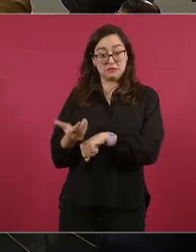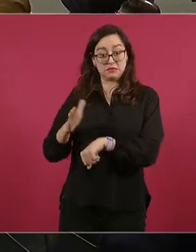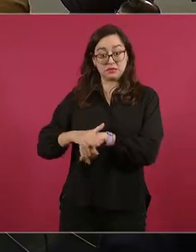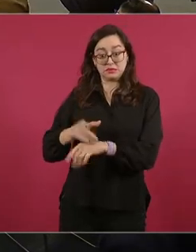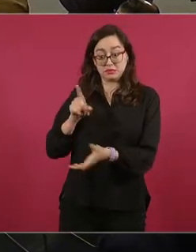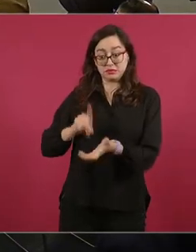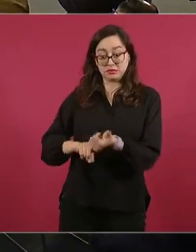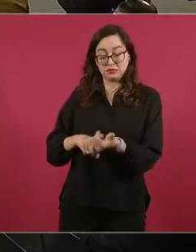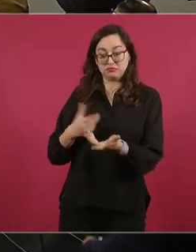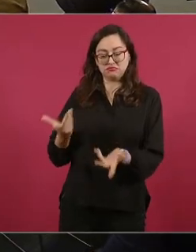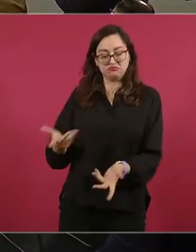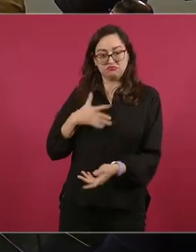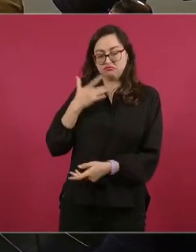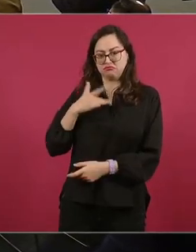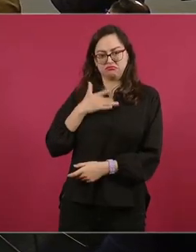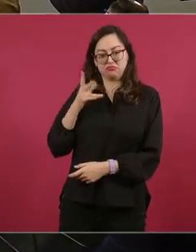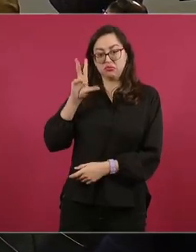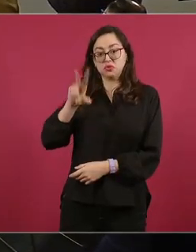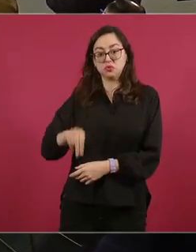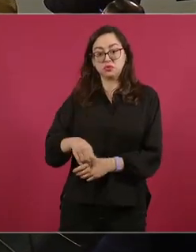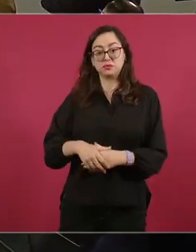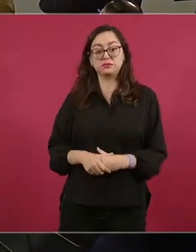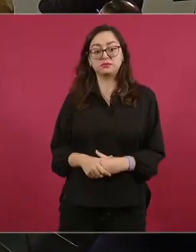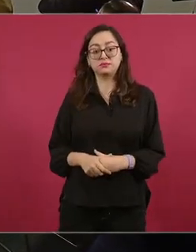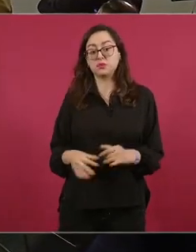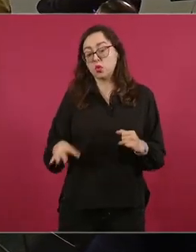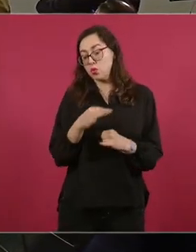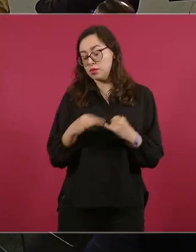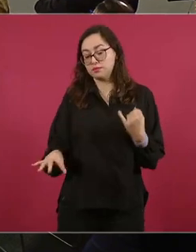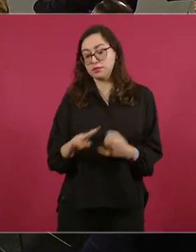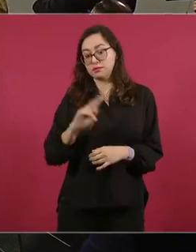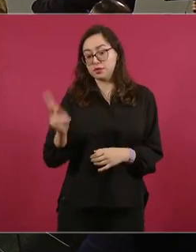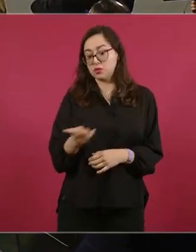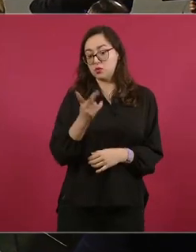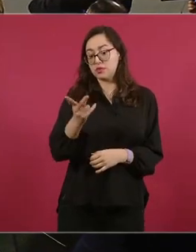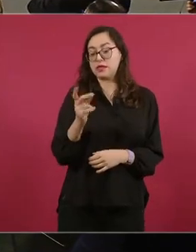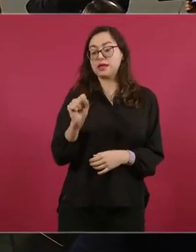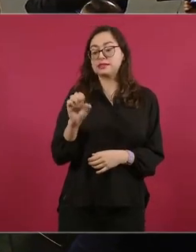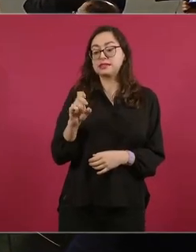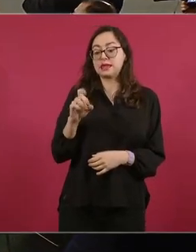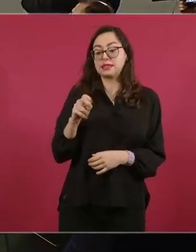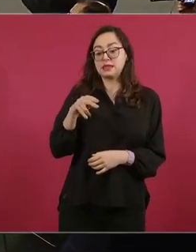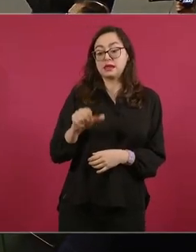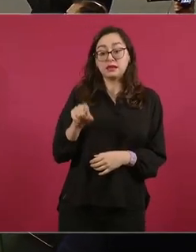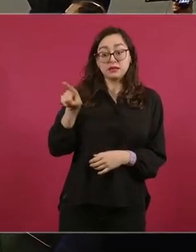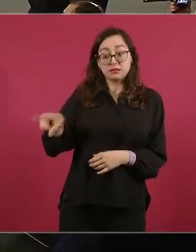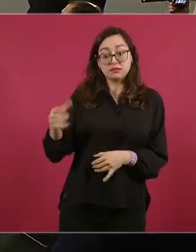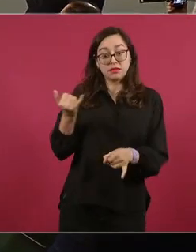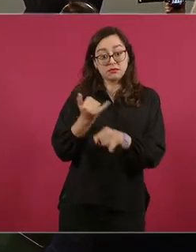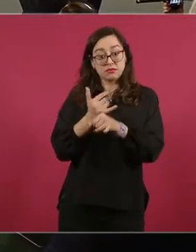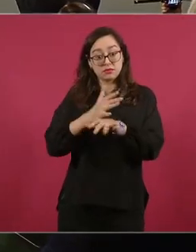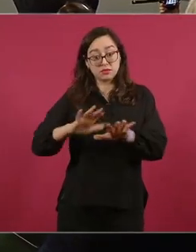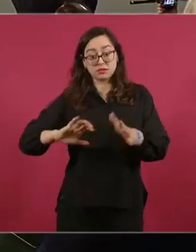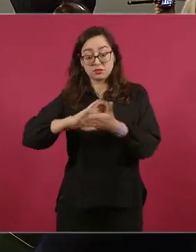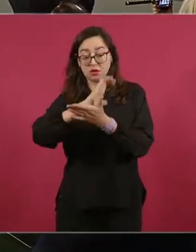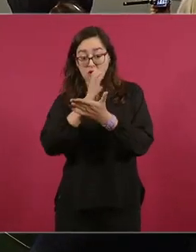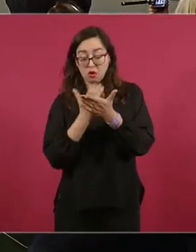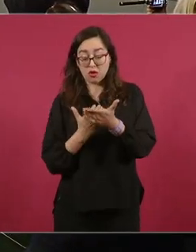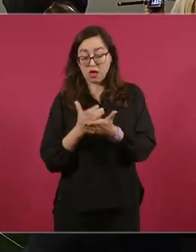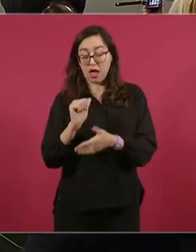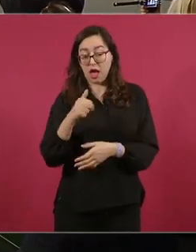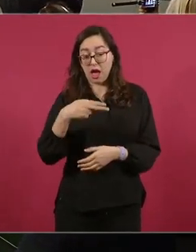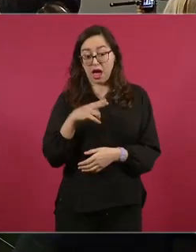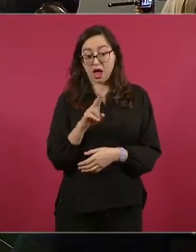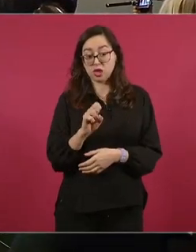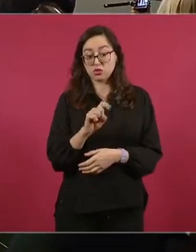las acusaciones que hacen. Sí. Y bueno, y hablando de la SEDENA nada más, de nuevo ha entrado en desacato para transparentar los contratos con comercializadora Antsúa,